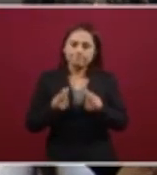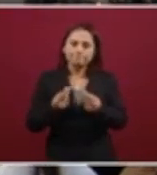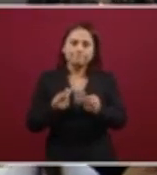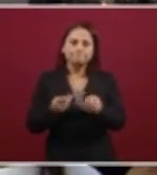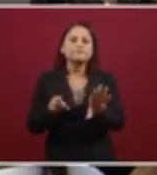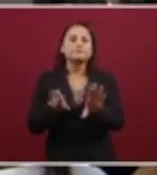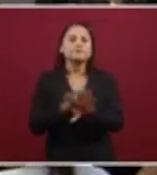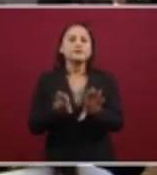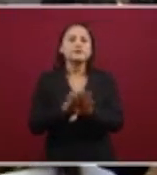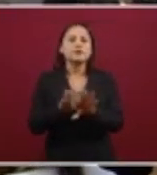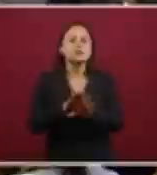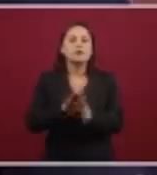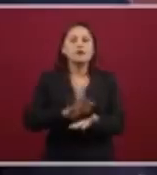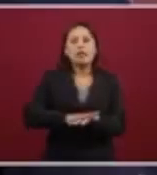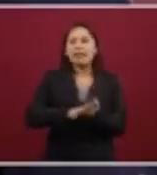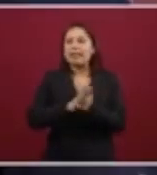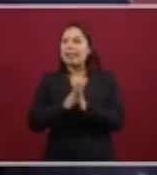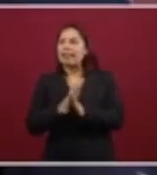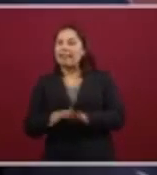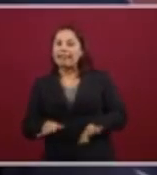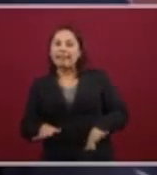hamburguesando.